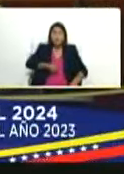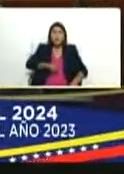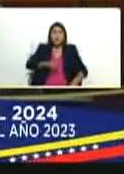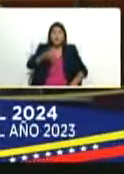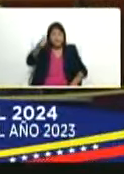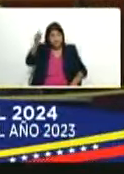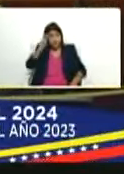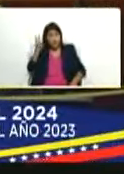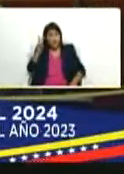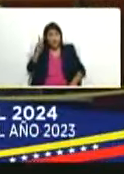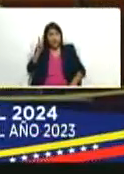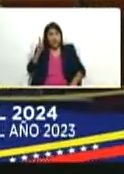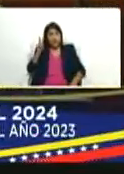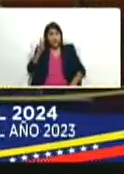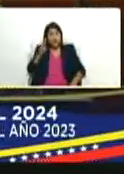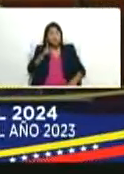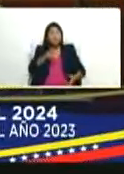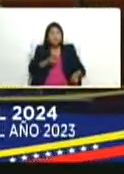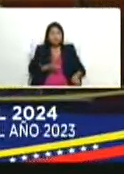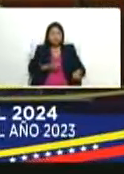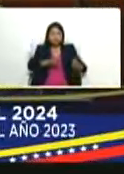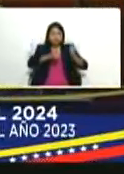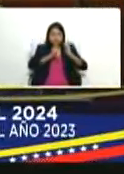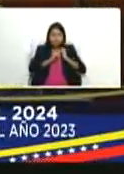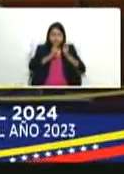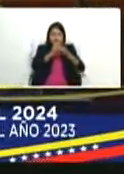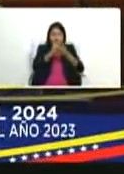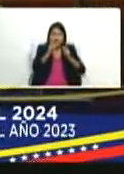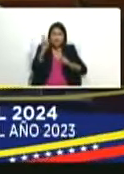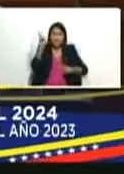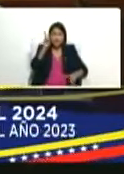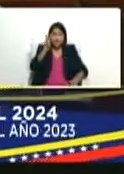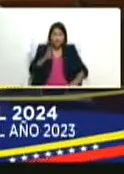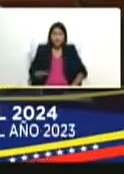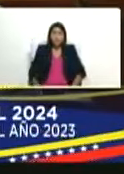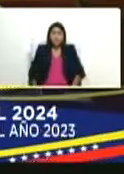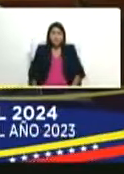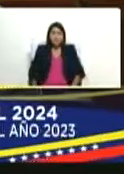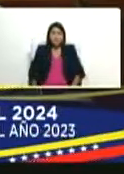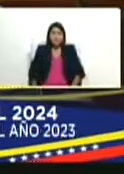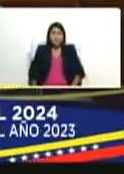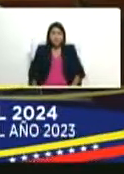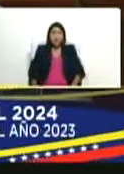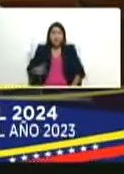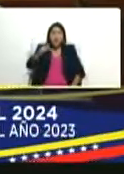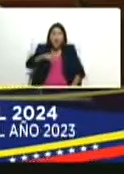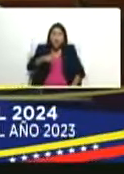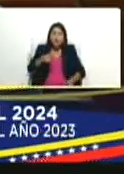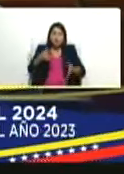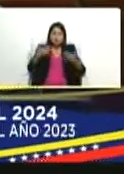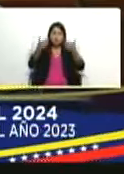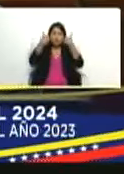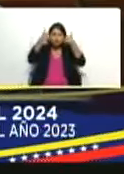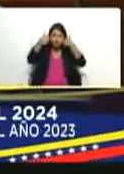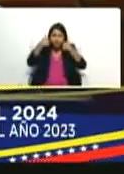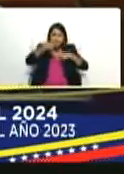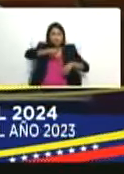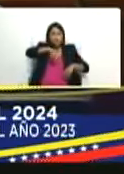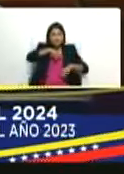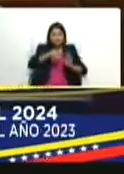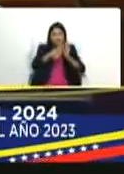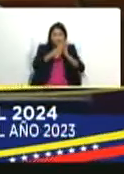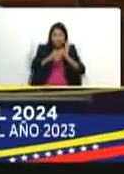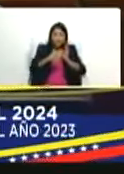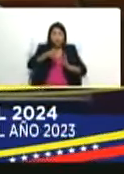historia y nos confiaron el legado de libertad e independencia que hoy nos orienta,